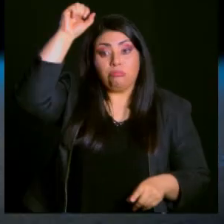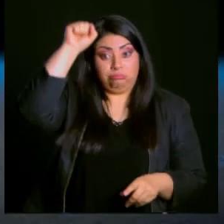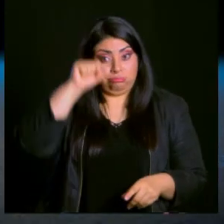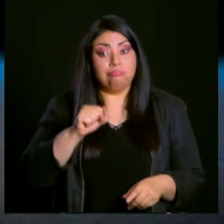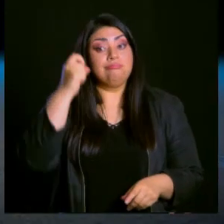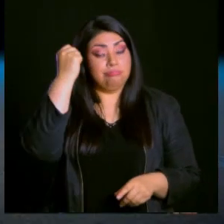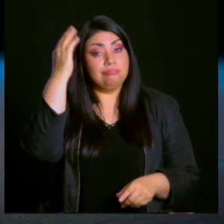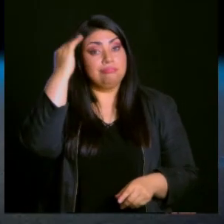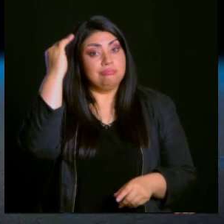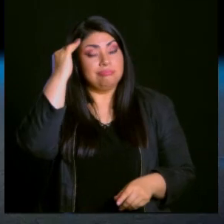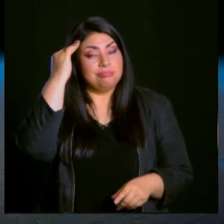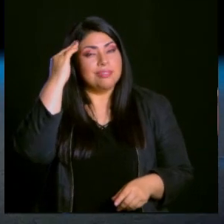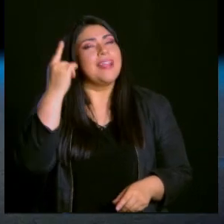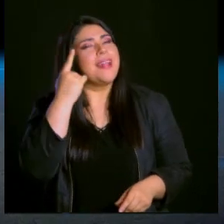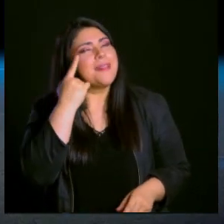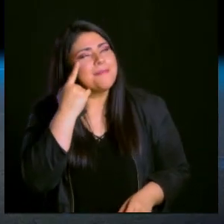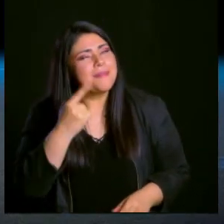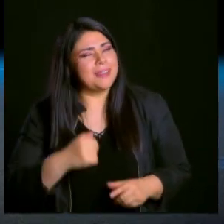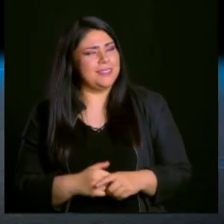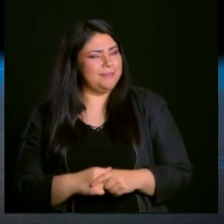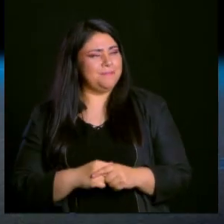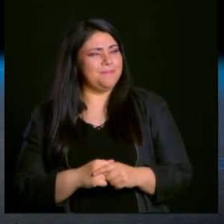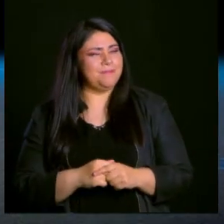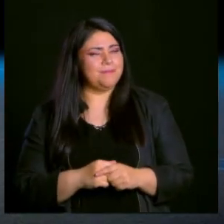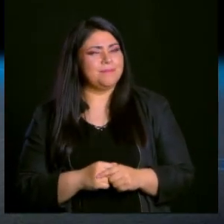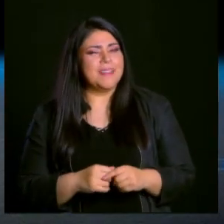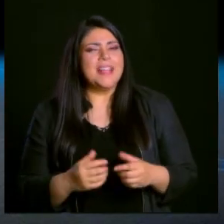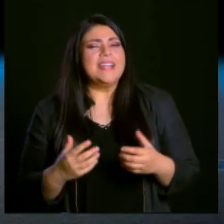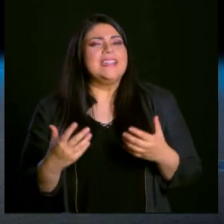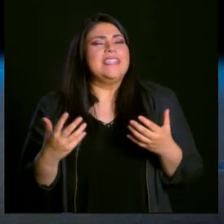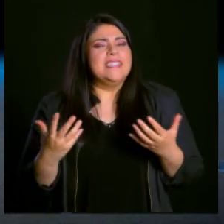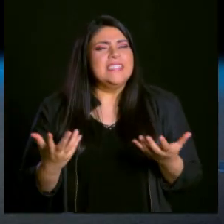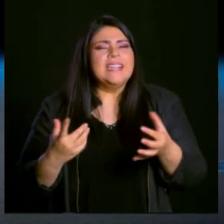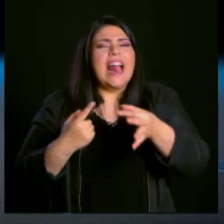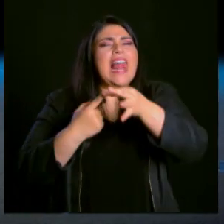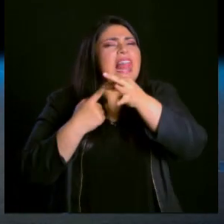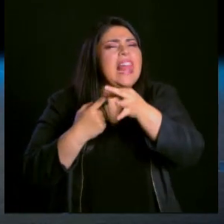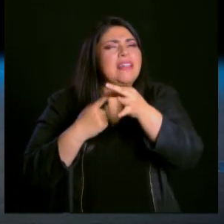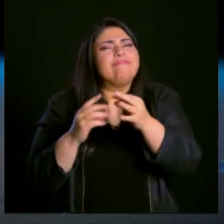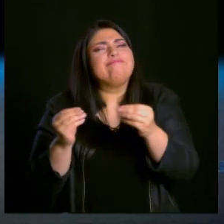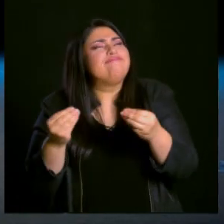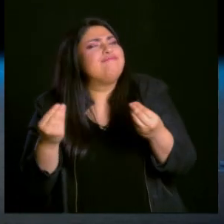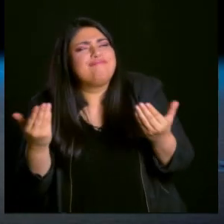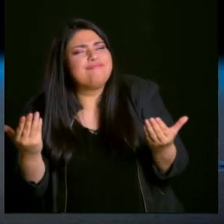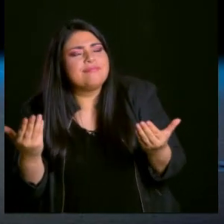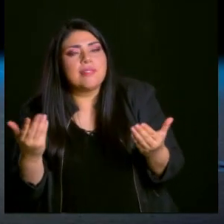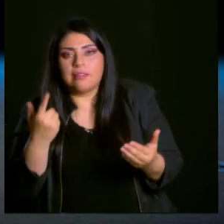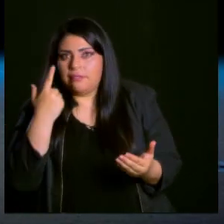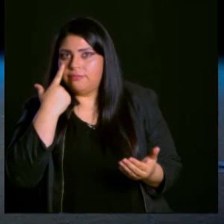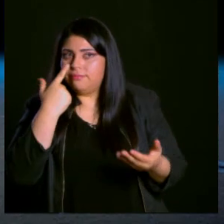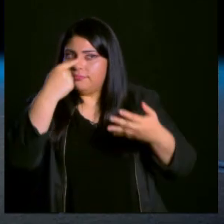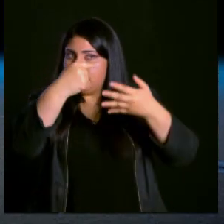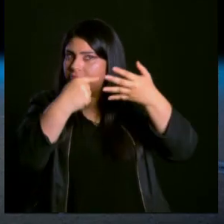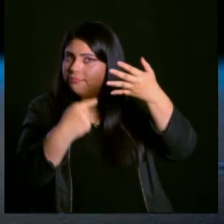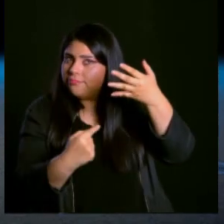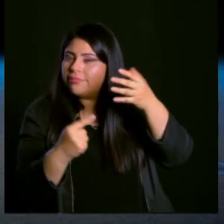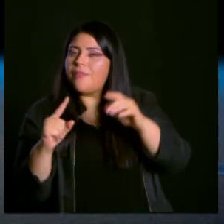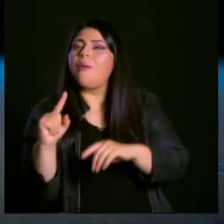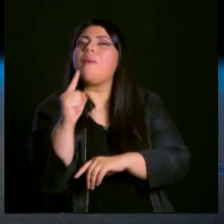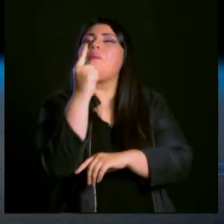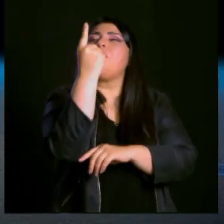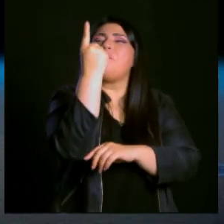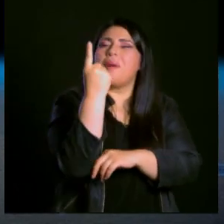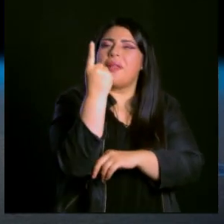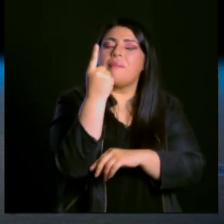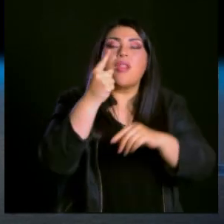lo que quiere decir es esto qué qué hay de especial en esto muchas cosas la primera es